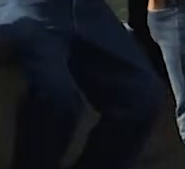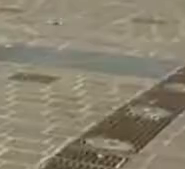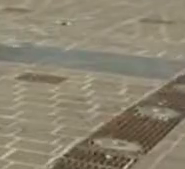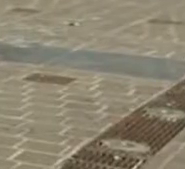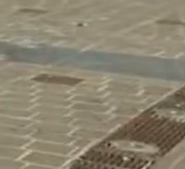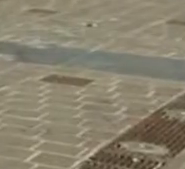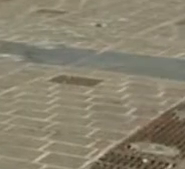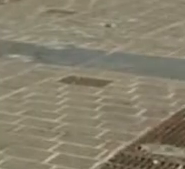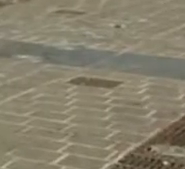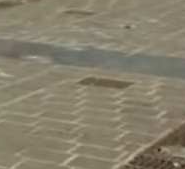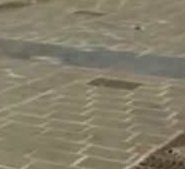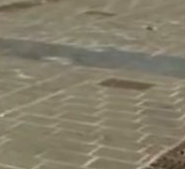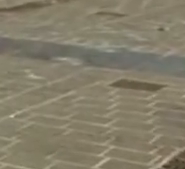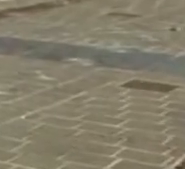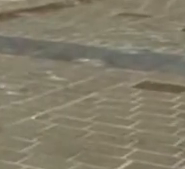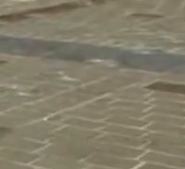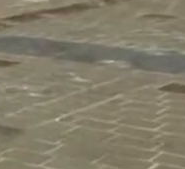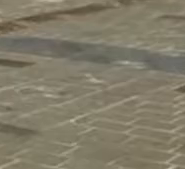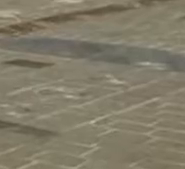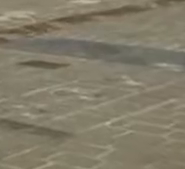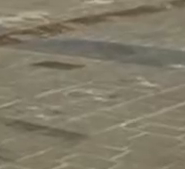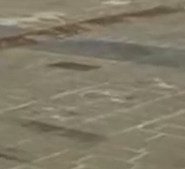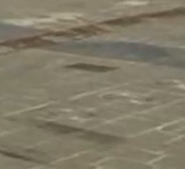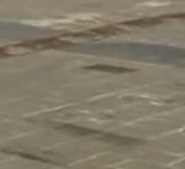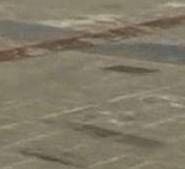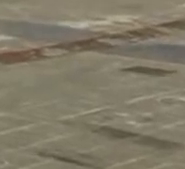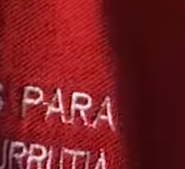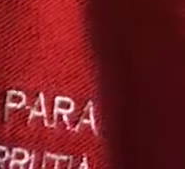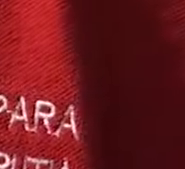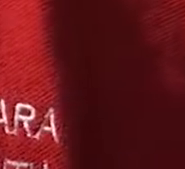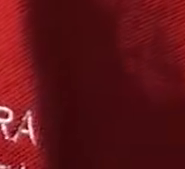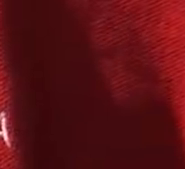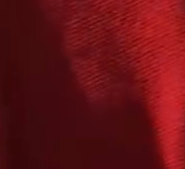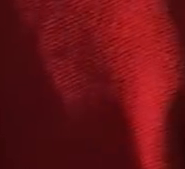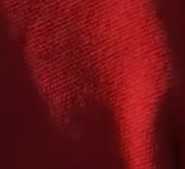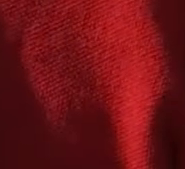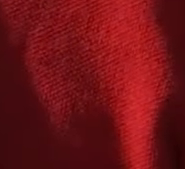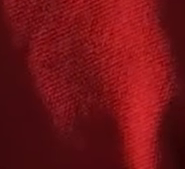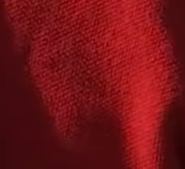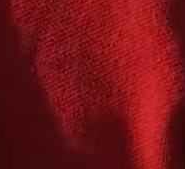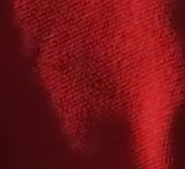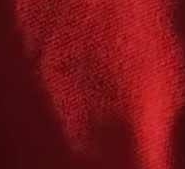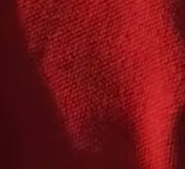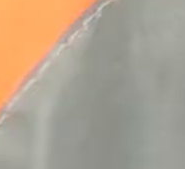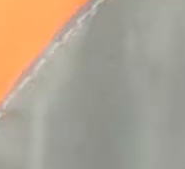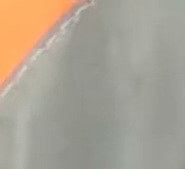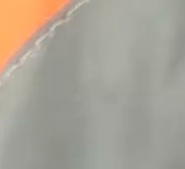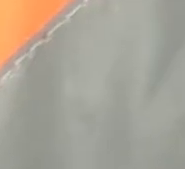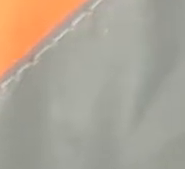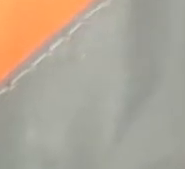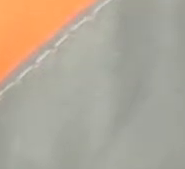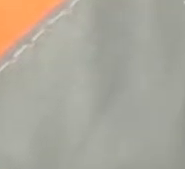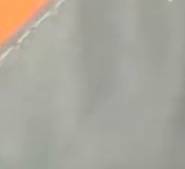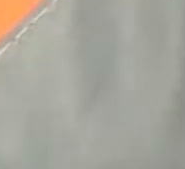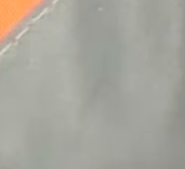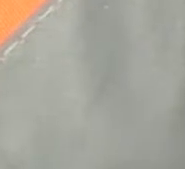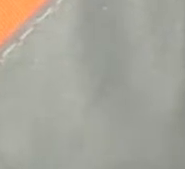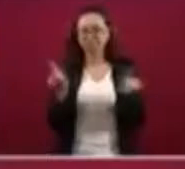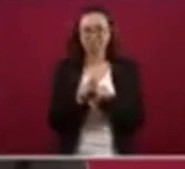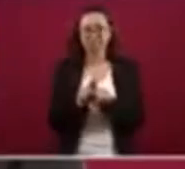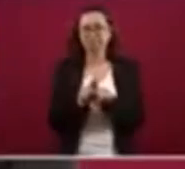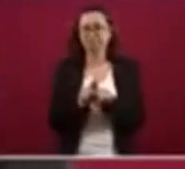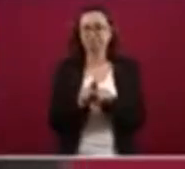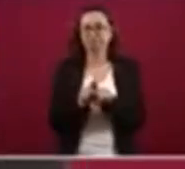de cedros en mazapil y la minera peñasquito debido a que además de los transportistas hay organizaciones que han intervenido en el